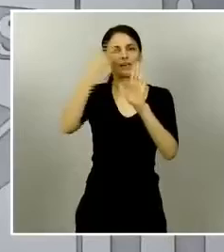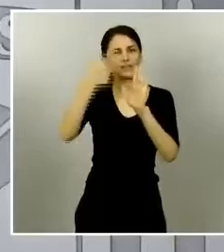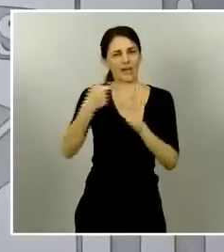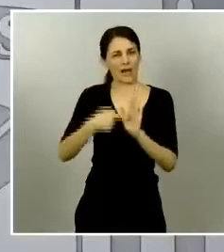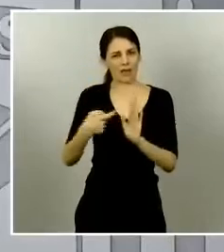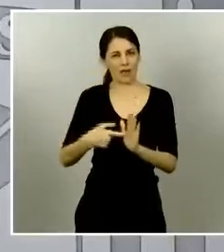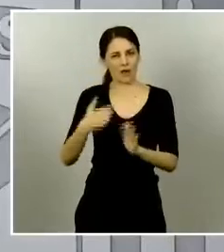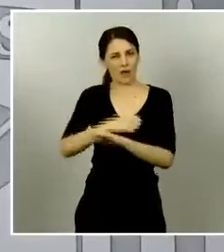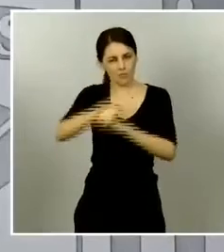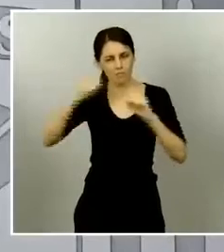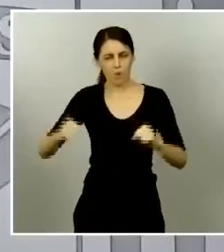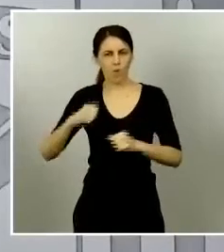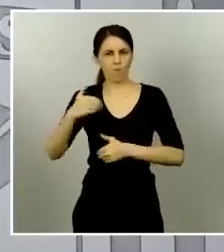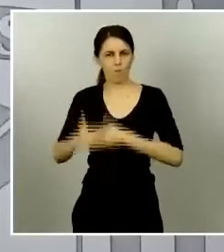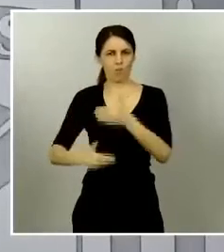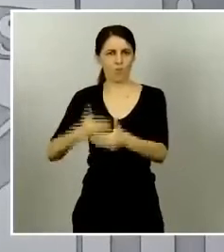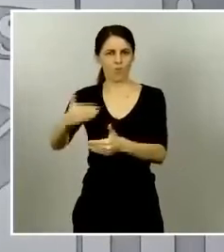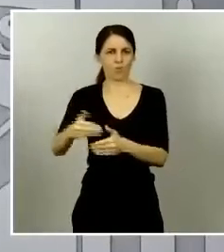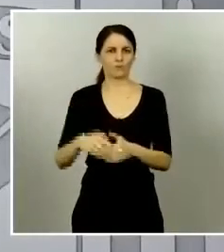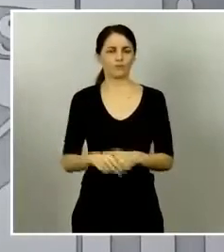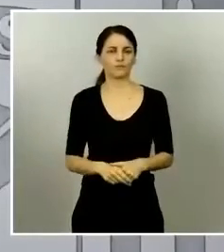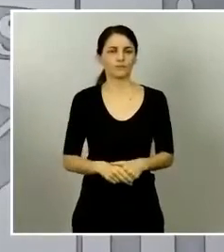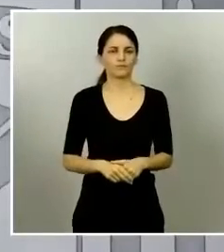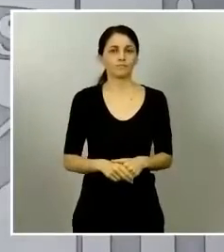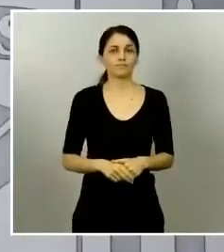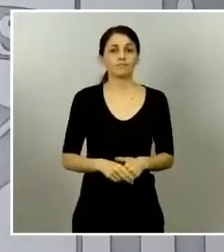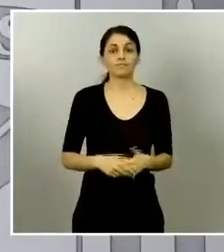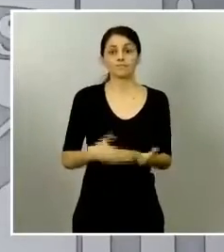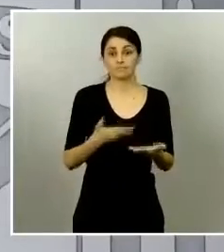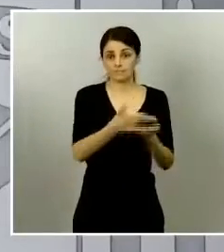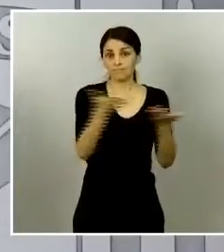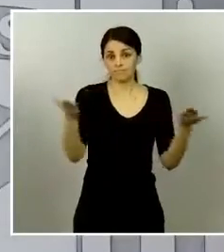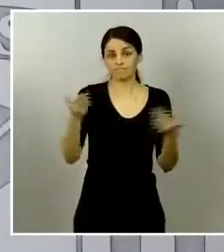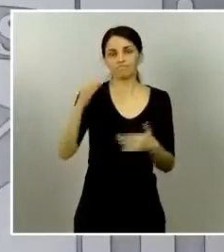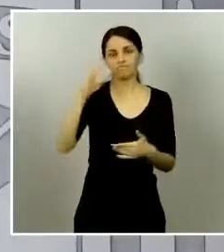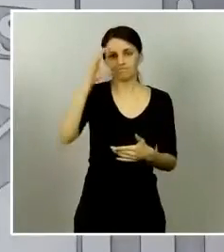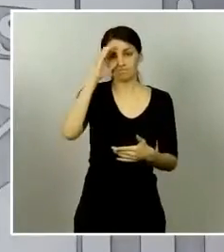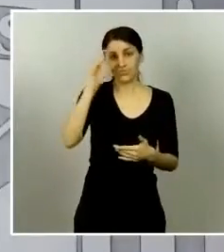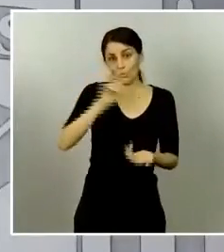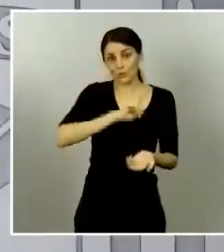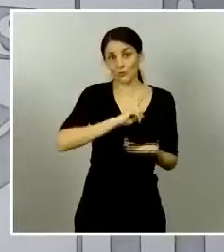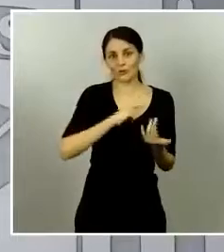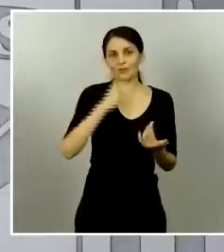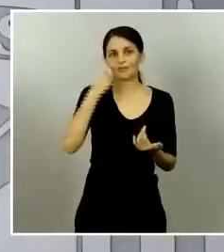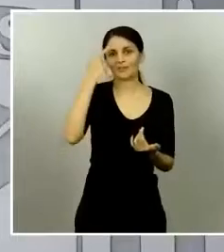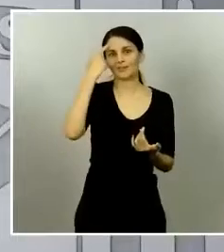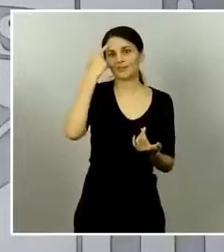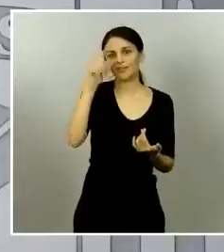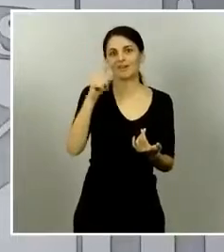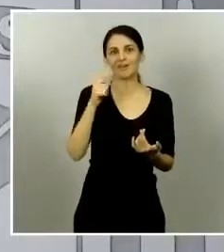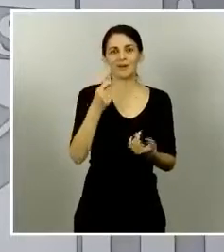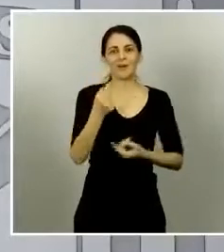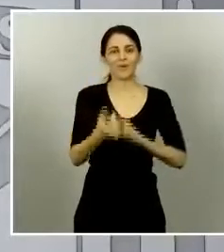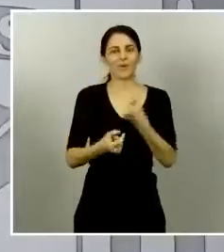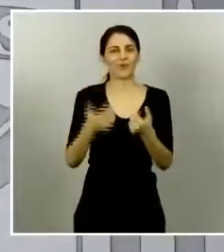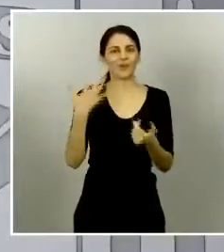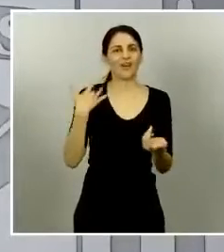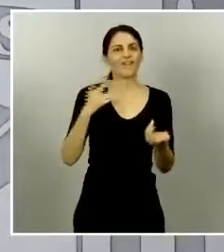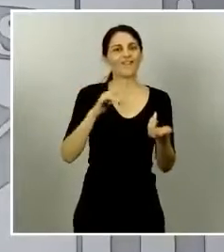firme, con paso decidido en la desescalada. Creo que los ciudadanos que nos escuchan saben que empezamos